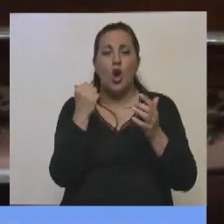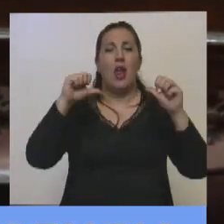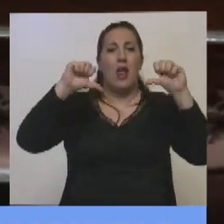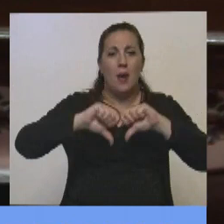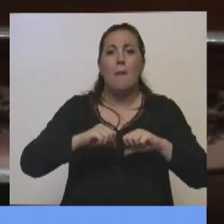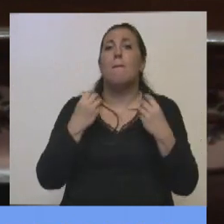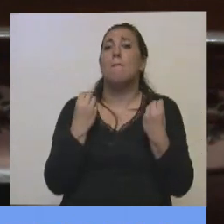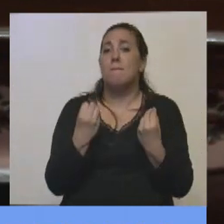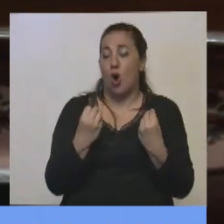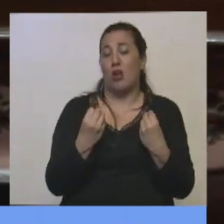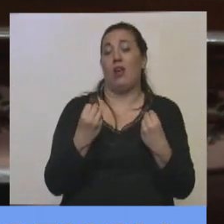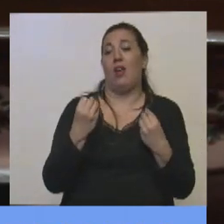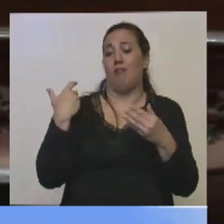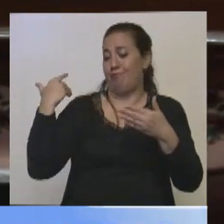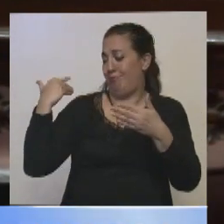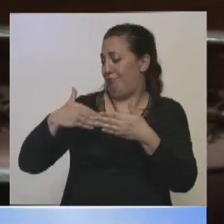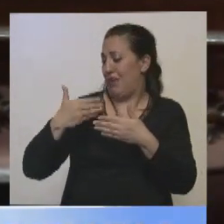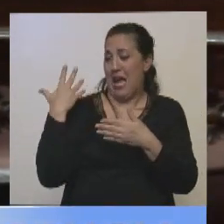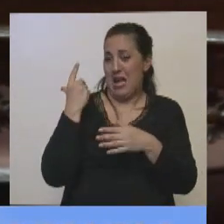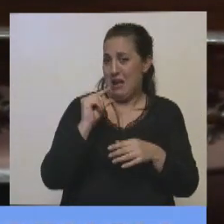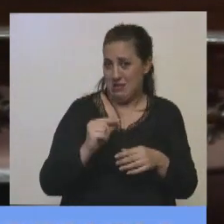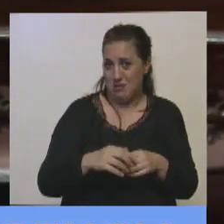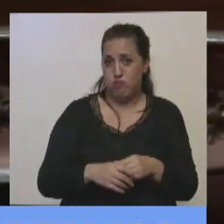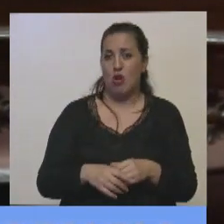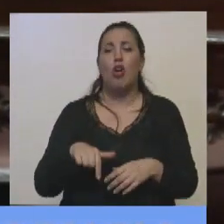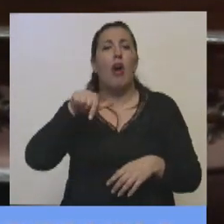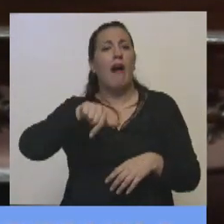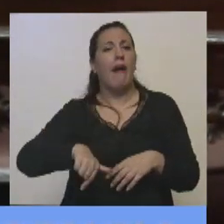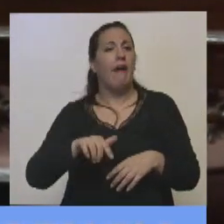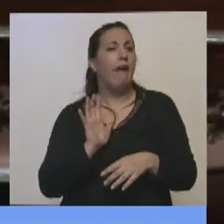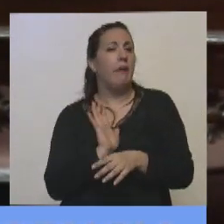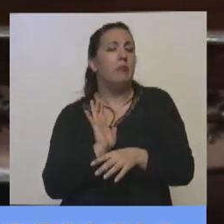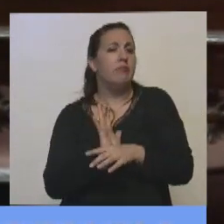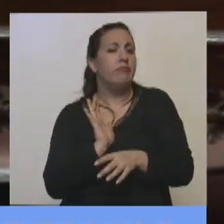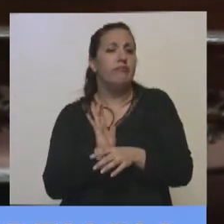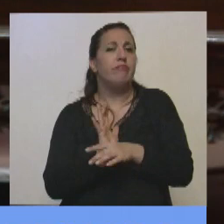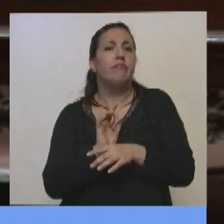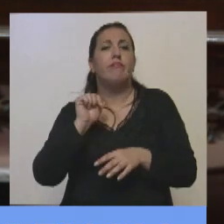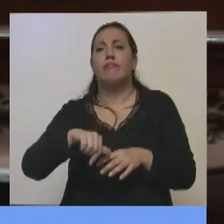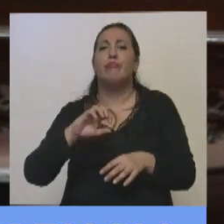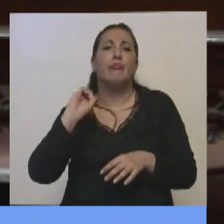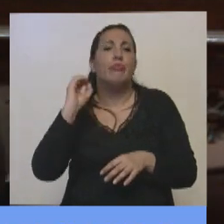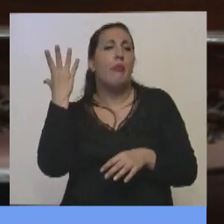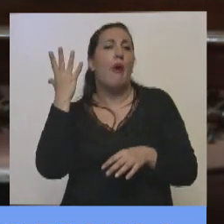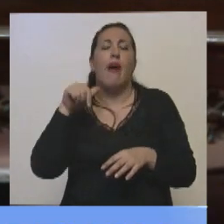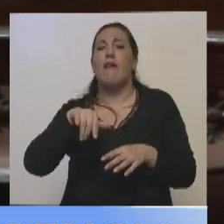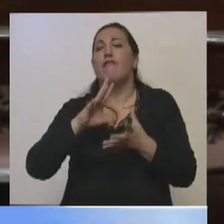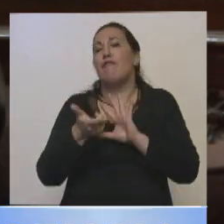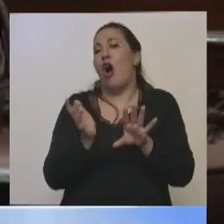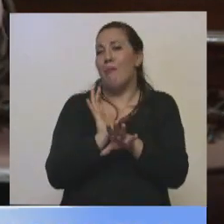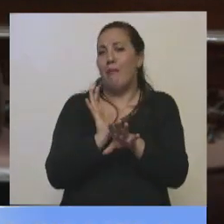camino del default porque en los últimos días hay como una tendencia señora presidenta a decidir el default ocurrió ahora